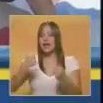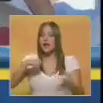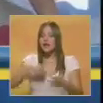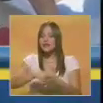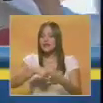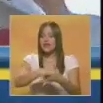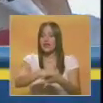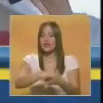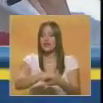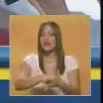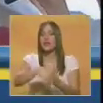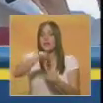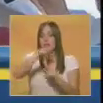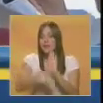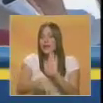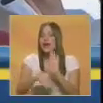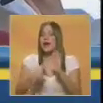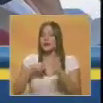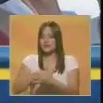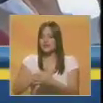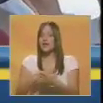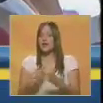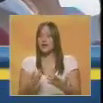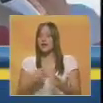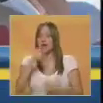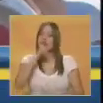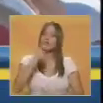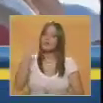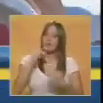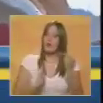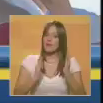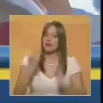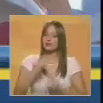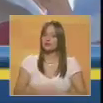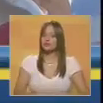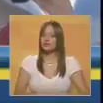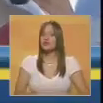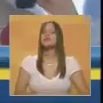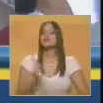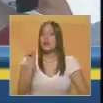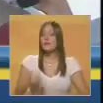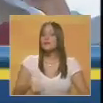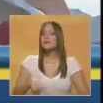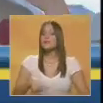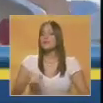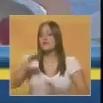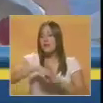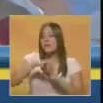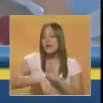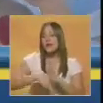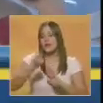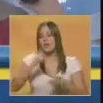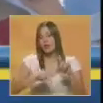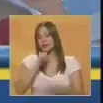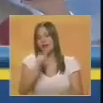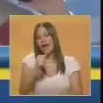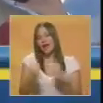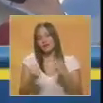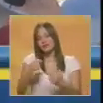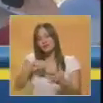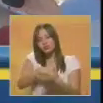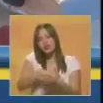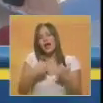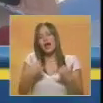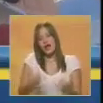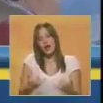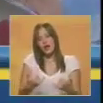tránsito. Tenemos menos accidentes de tránsito que el año pasado. Tenemos también menos lesionados en accidentes de tránsito. Hasta